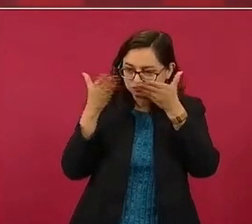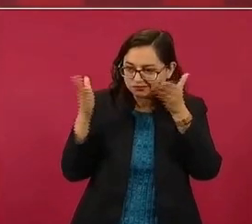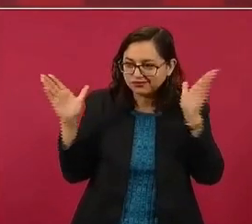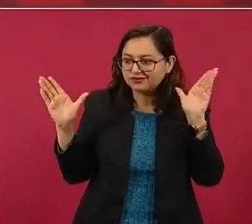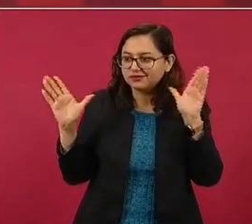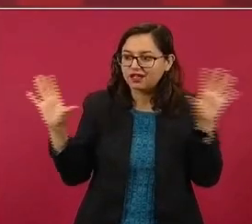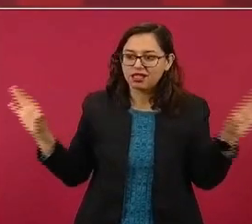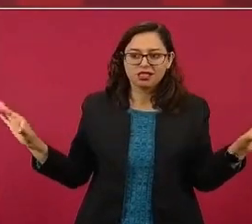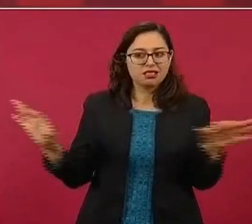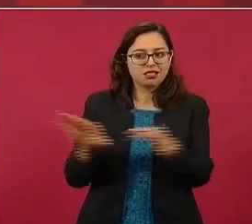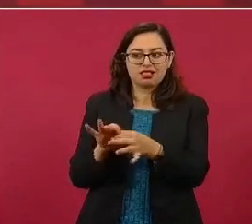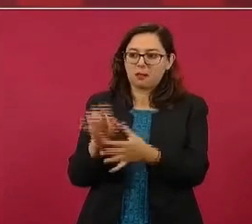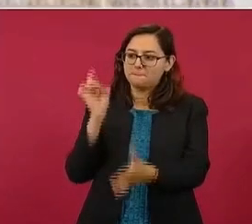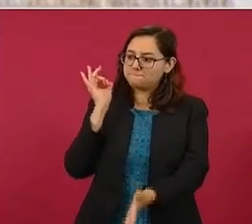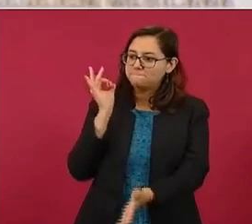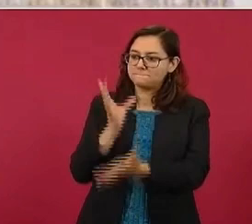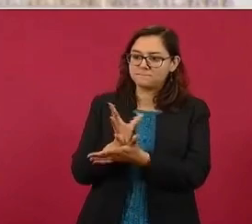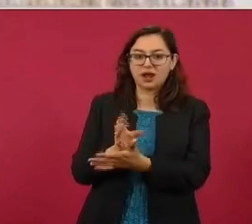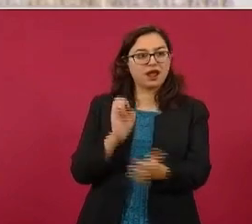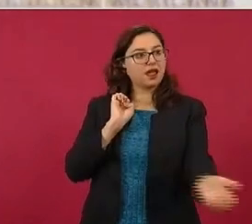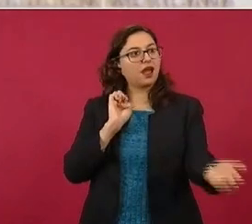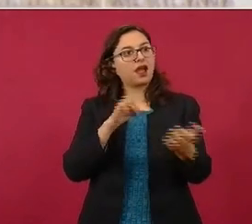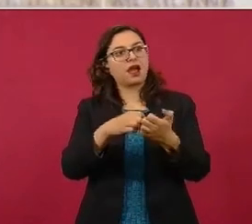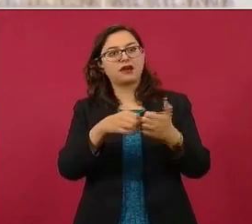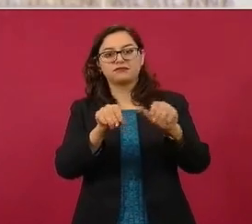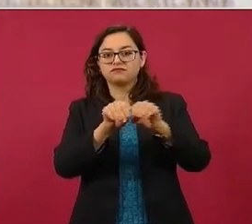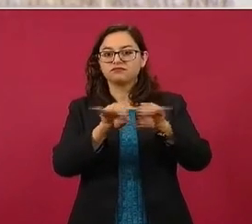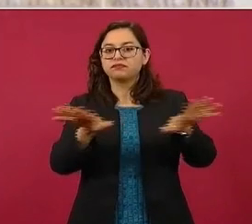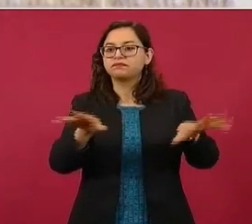no hay eso, ya no pueden engañar.